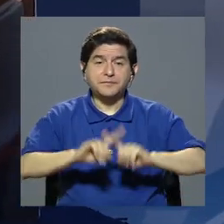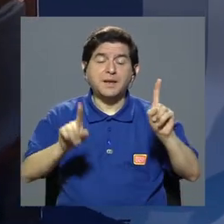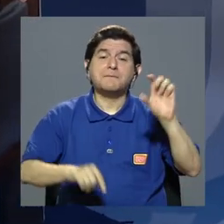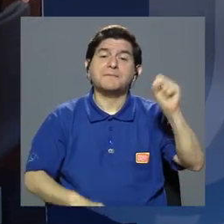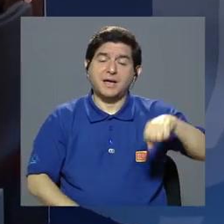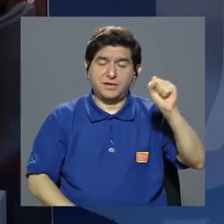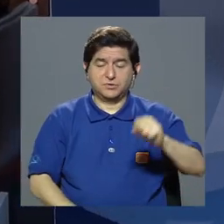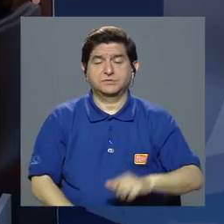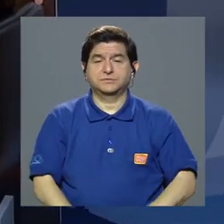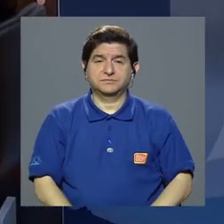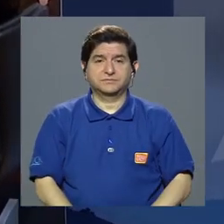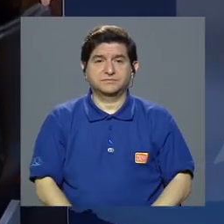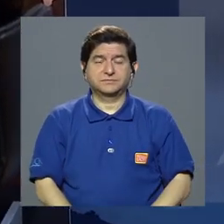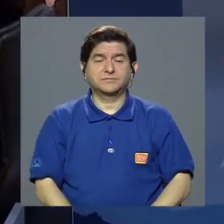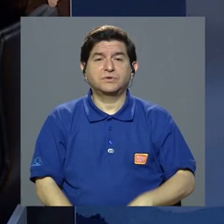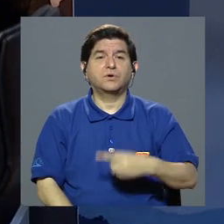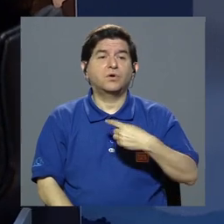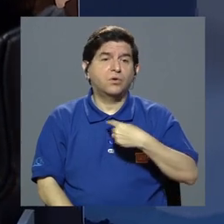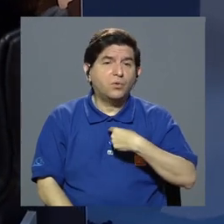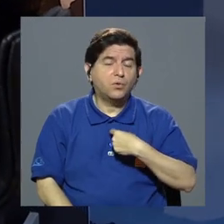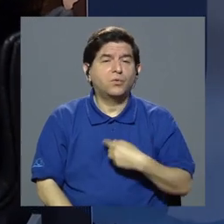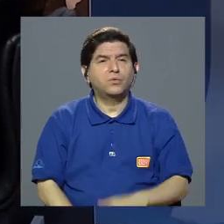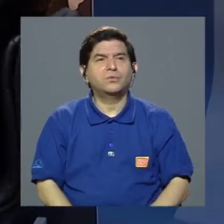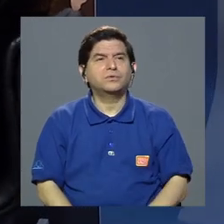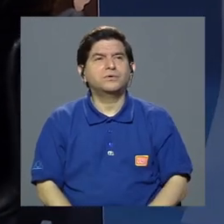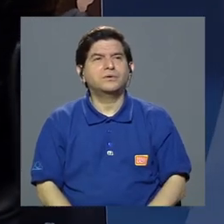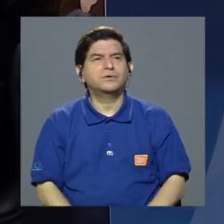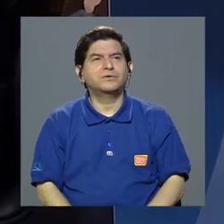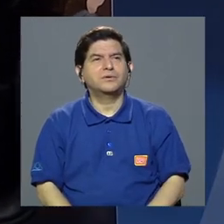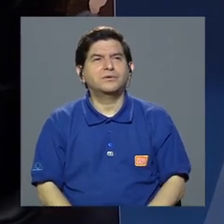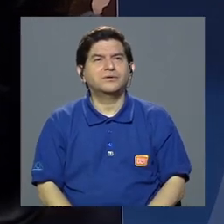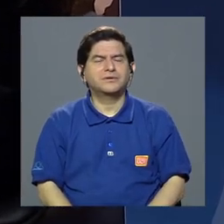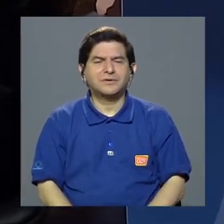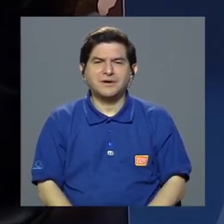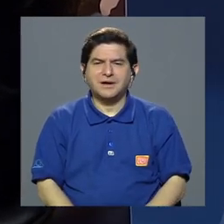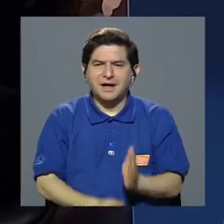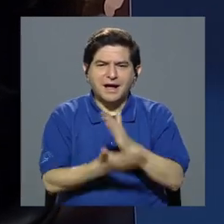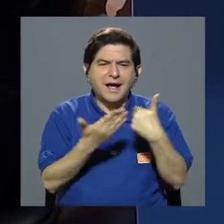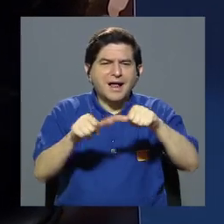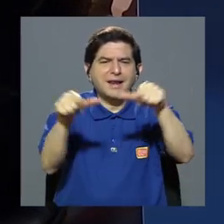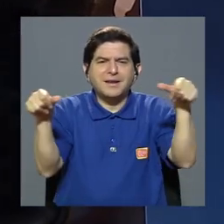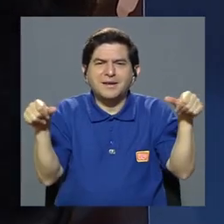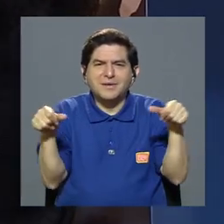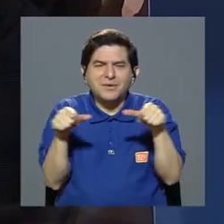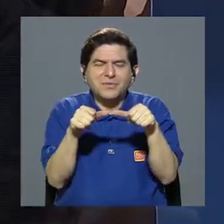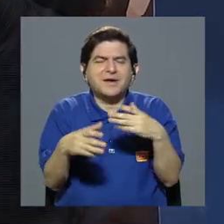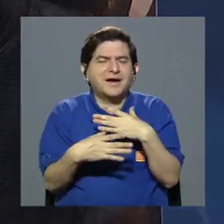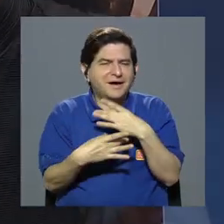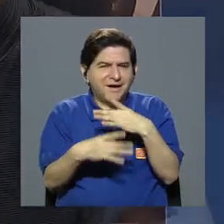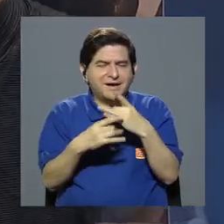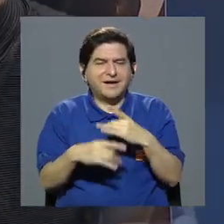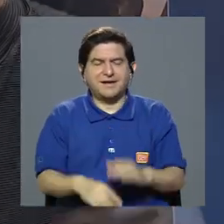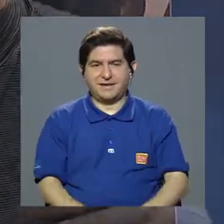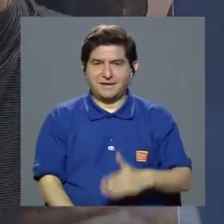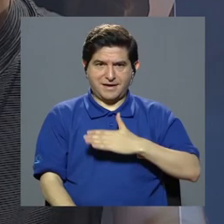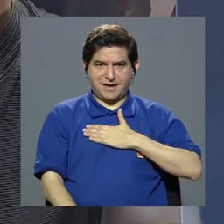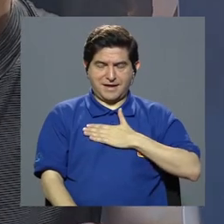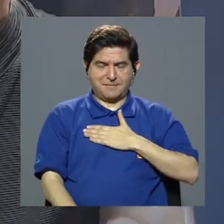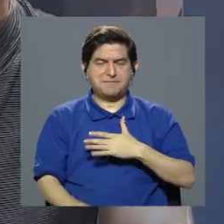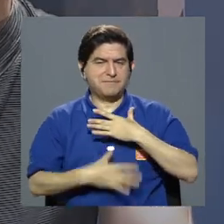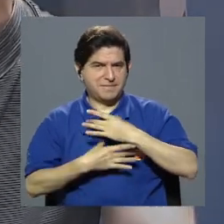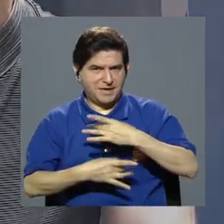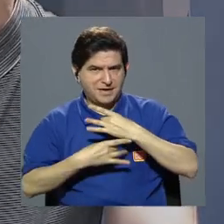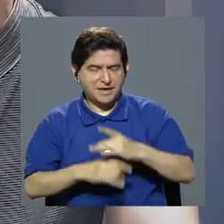sí por el hecho de que no tiene en ciertas áreas digamos que le interesan por ejemplo a mí me